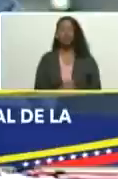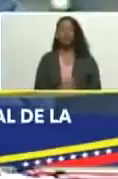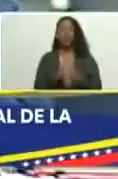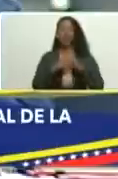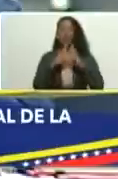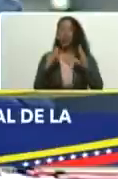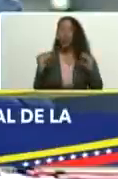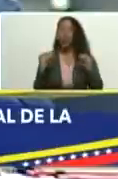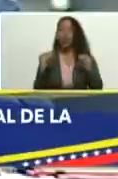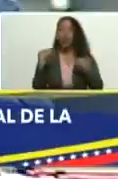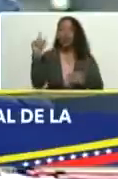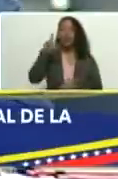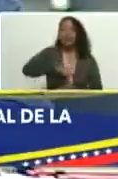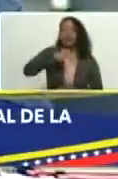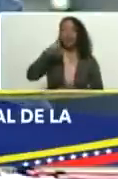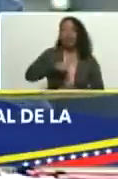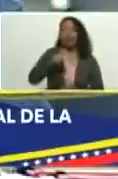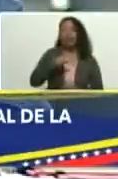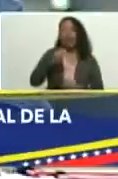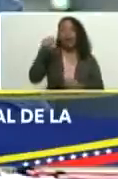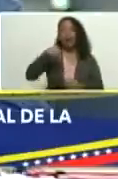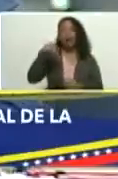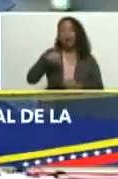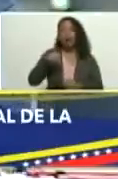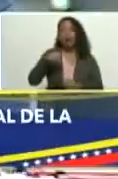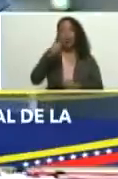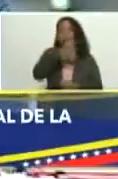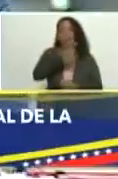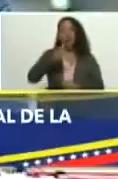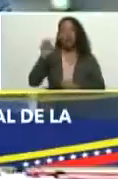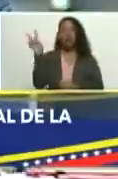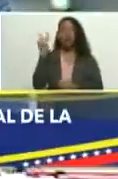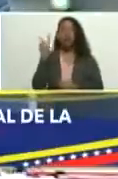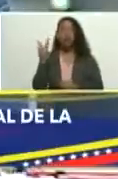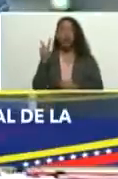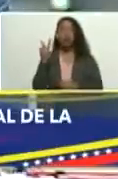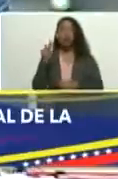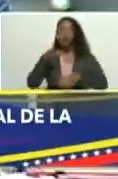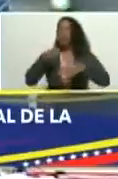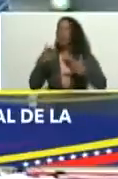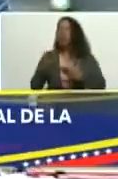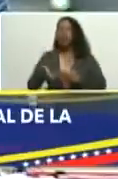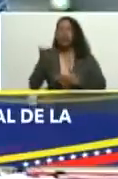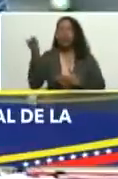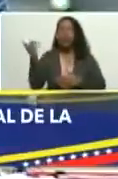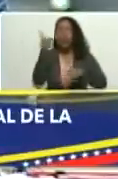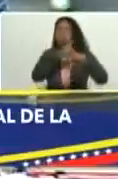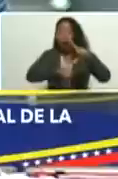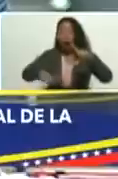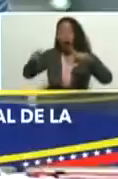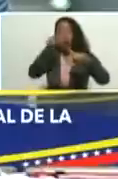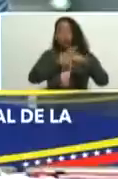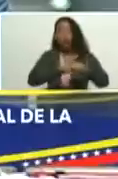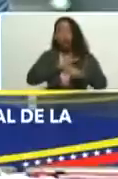necesidades. Qué importante esta empresa Cauchos de Venezuela y este modelo Black